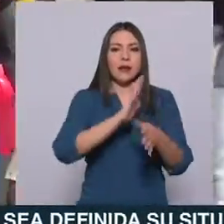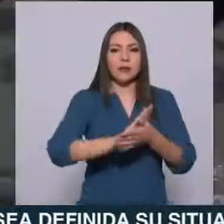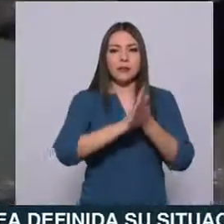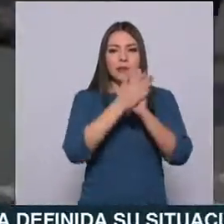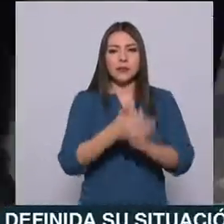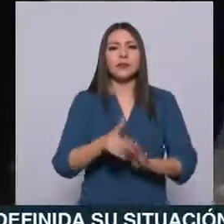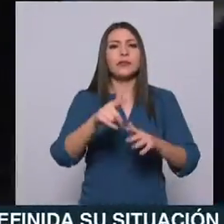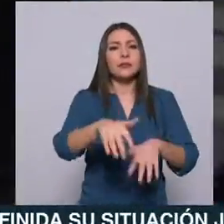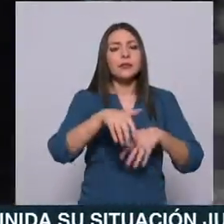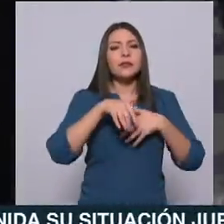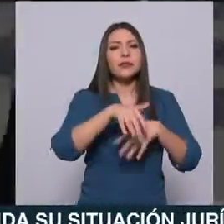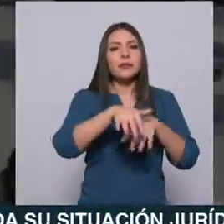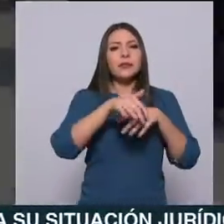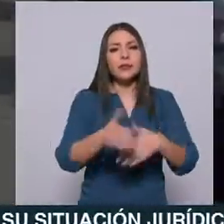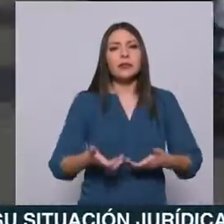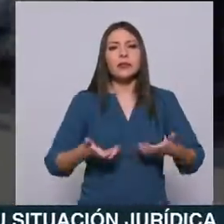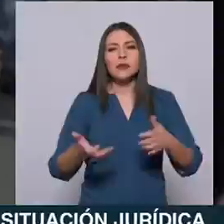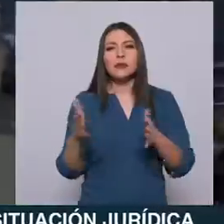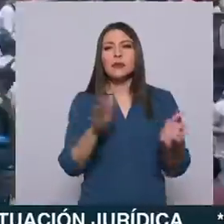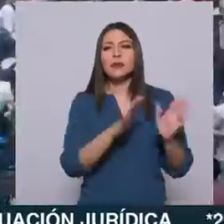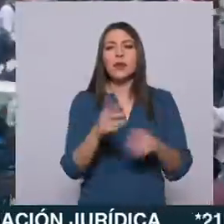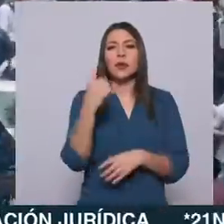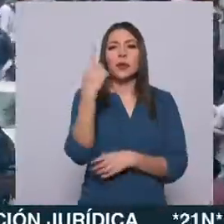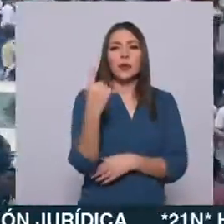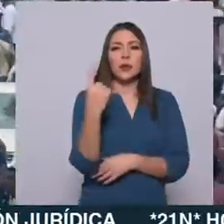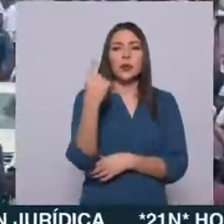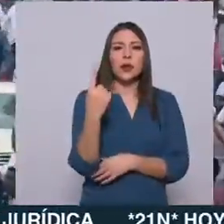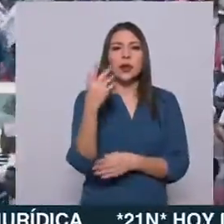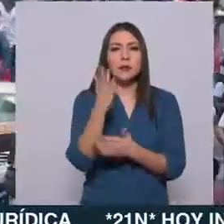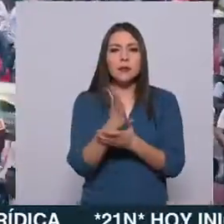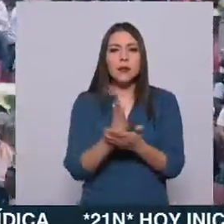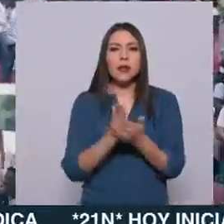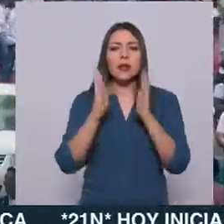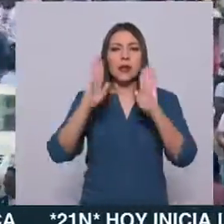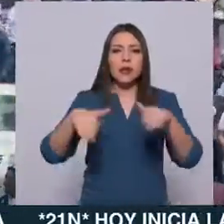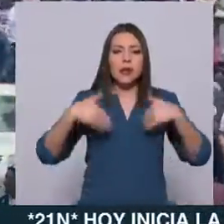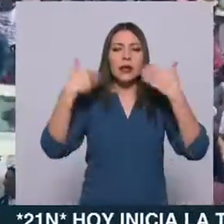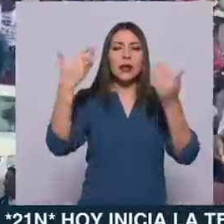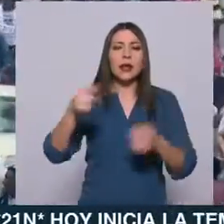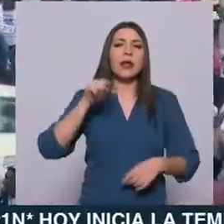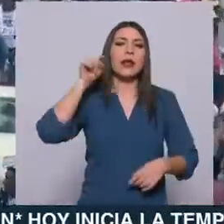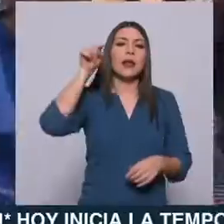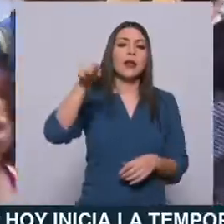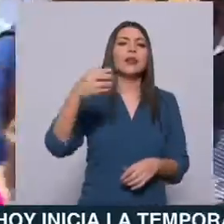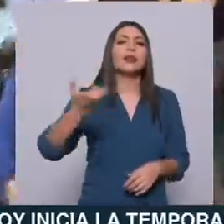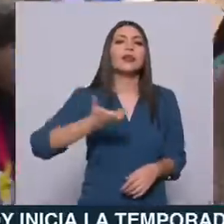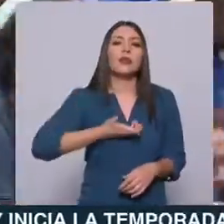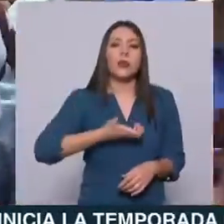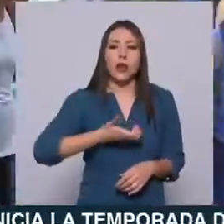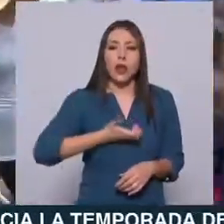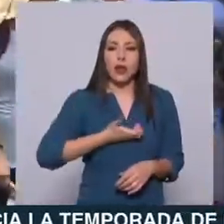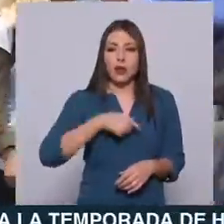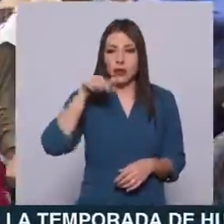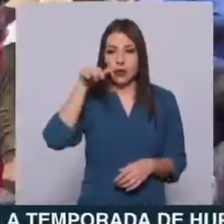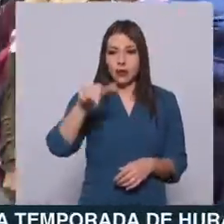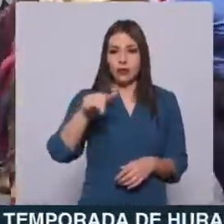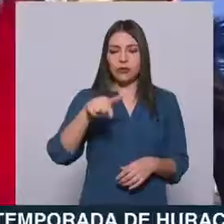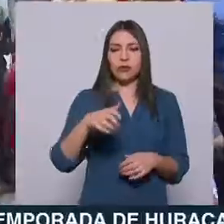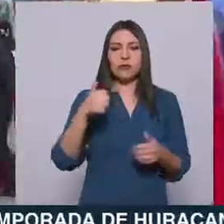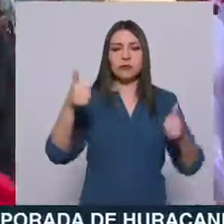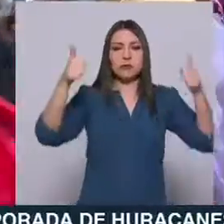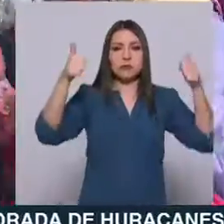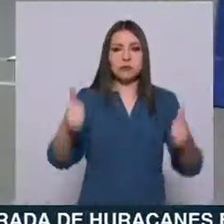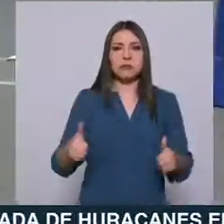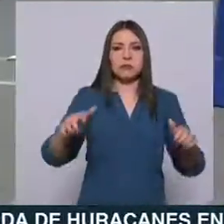el contingente llegó alrededor de las 13:30 hasta la Plaza de la Constitución, donde realizaron un mitin.